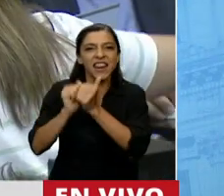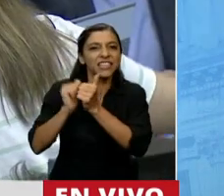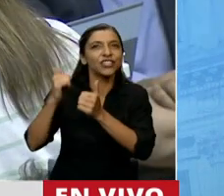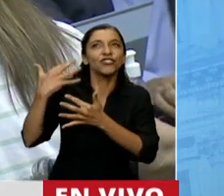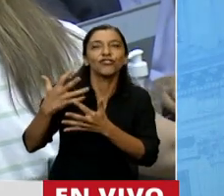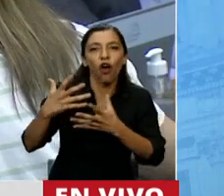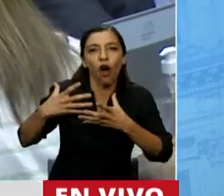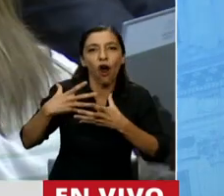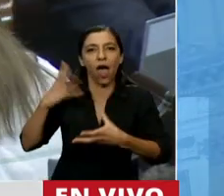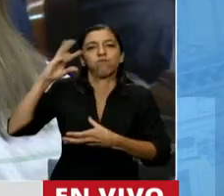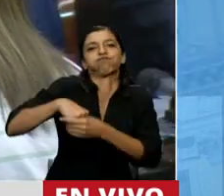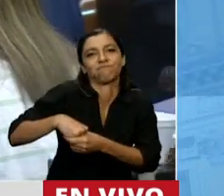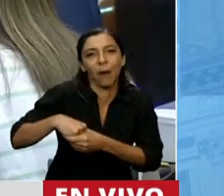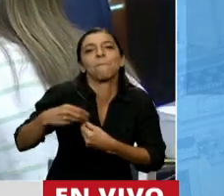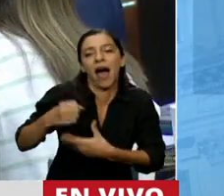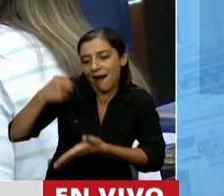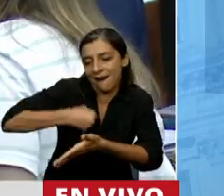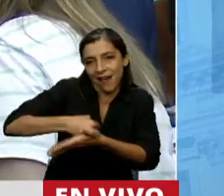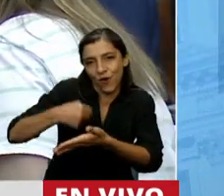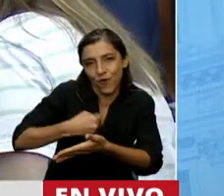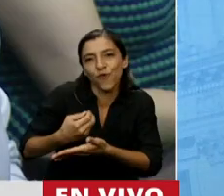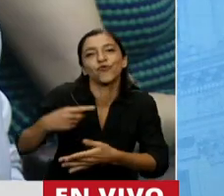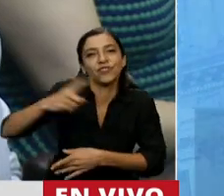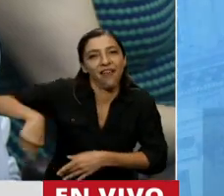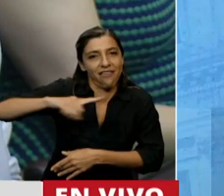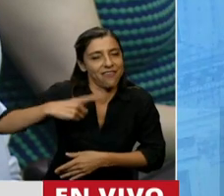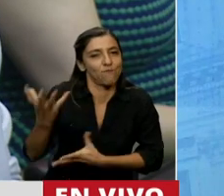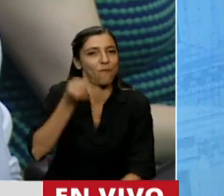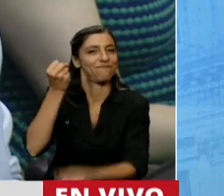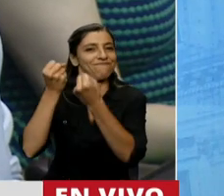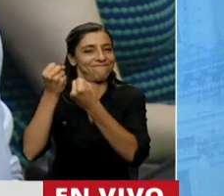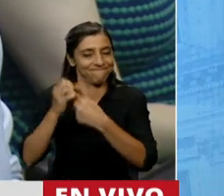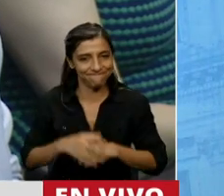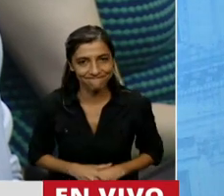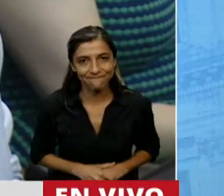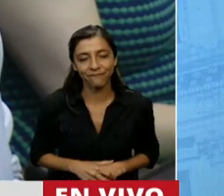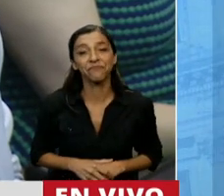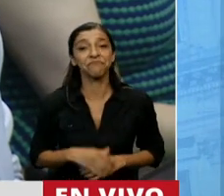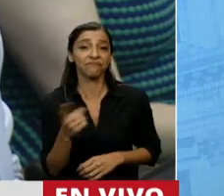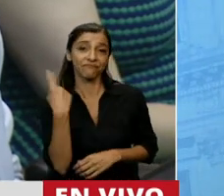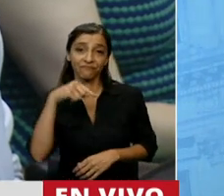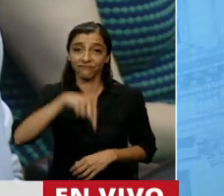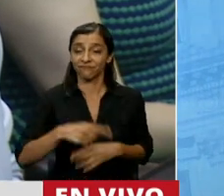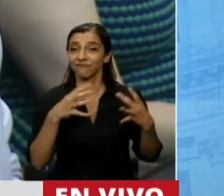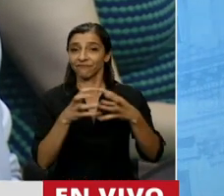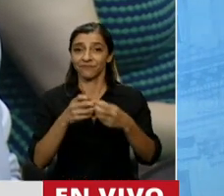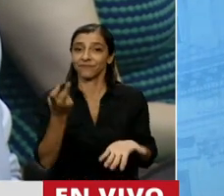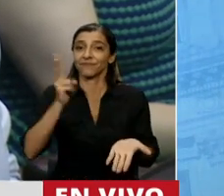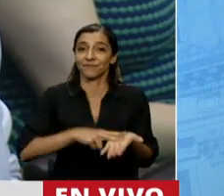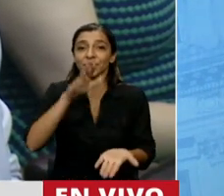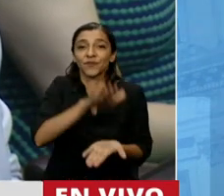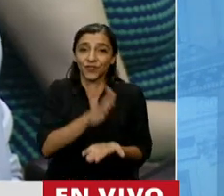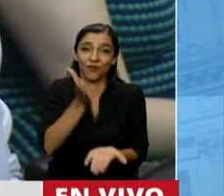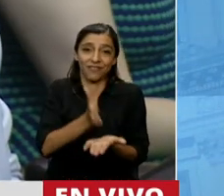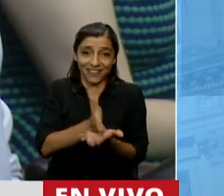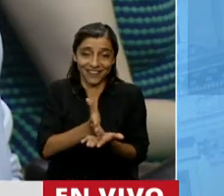sumarse a la historia de la lucha de los pueblos. Y acá estamos nuevamente debatiendo acerca de derechos, que